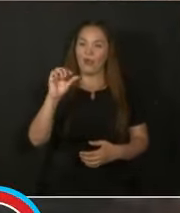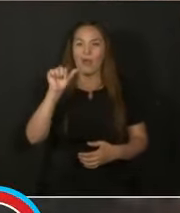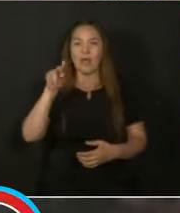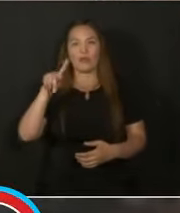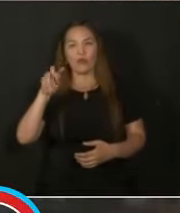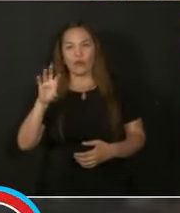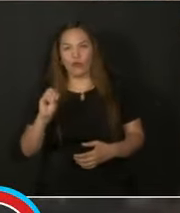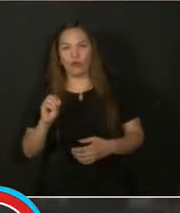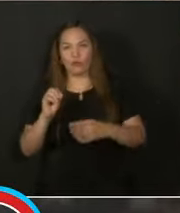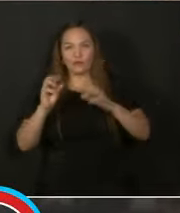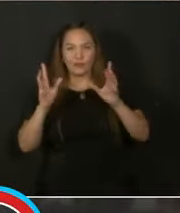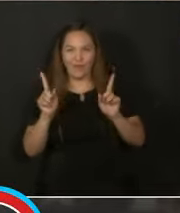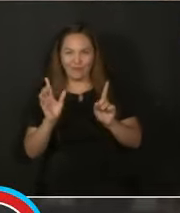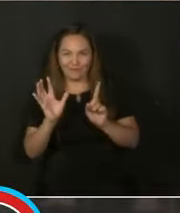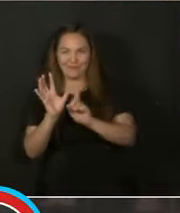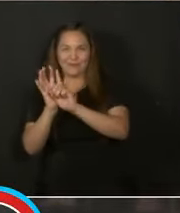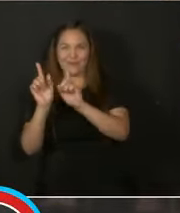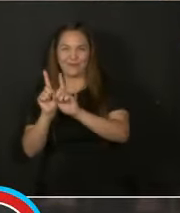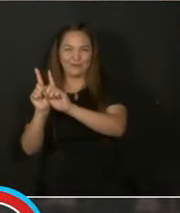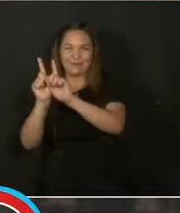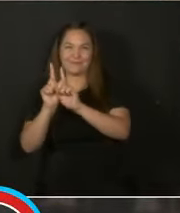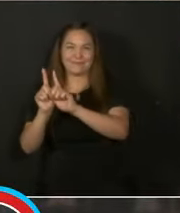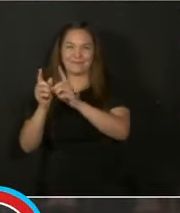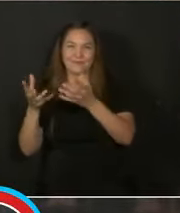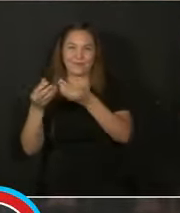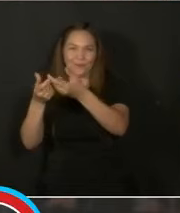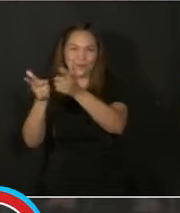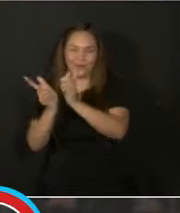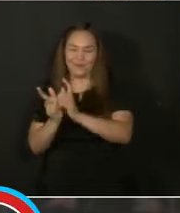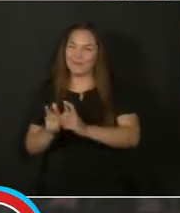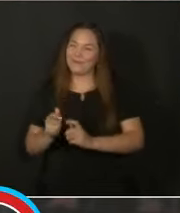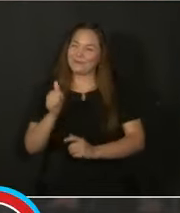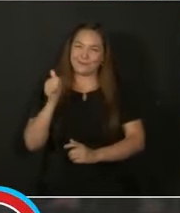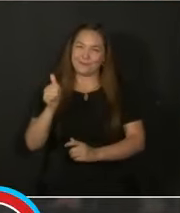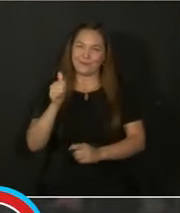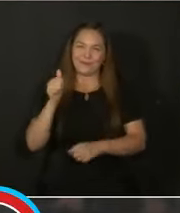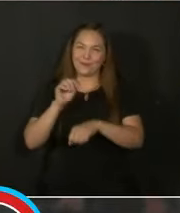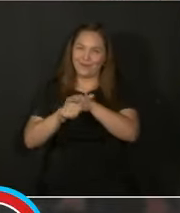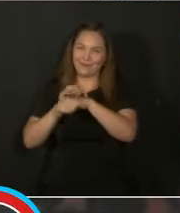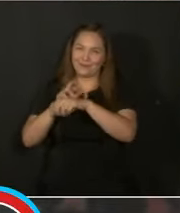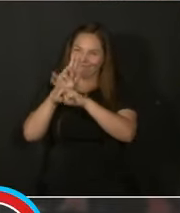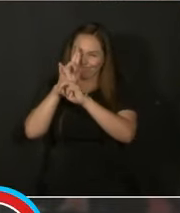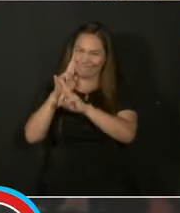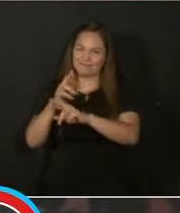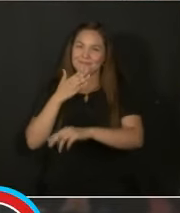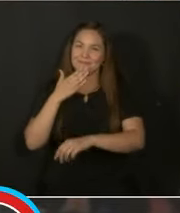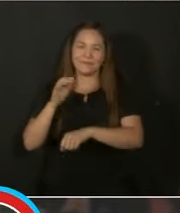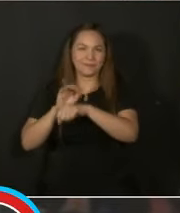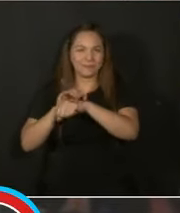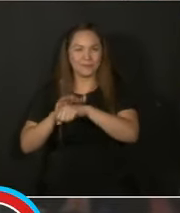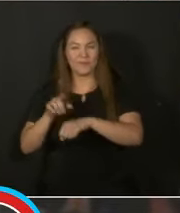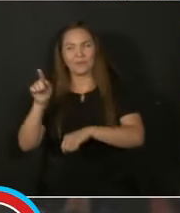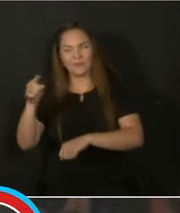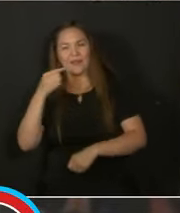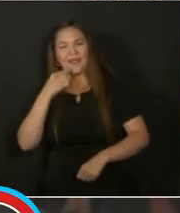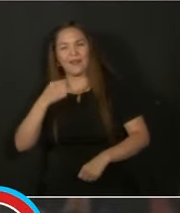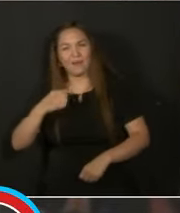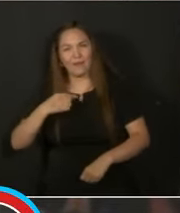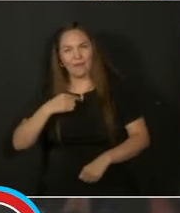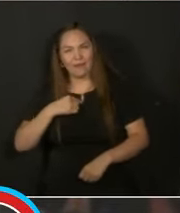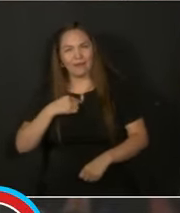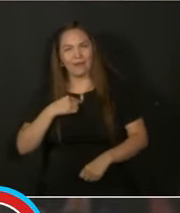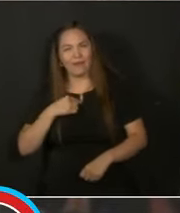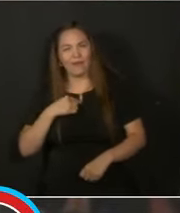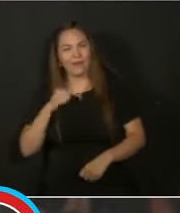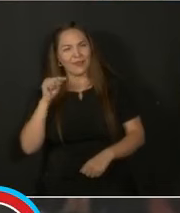me ven de una gira con ellos y me ayudó mucho a mí que pasó sin de paso perfecto en el este me dijo es que están luchando